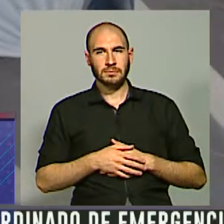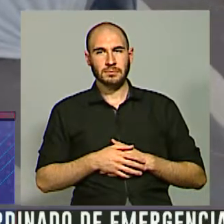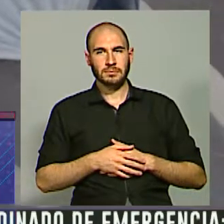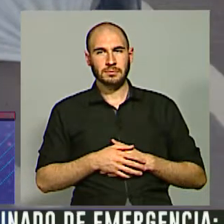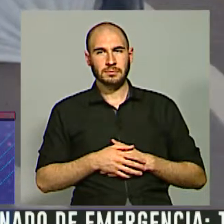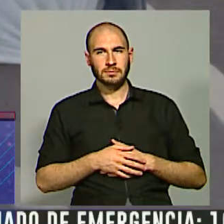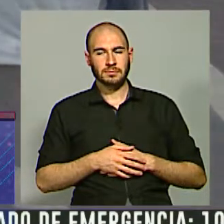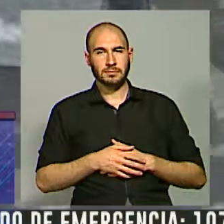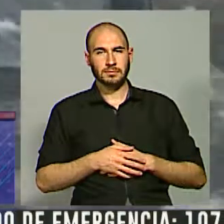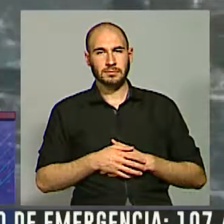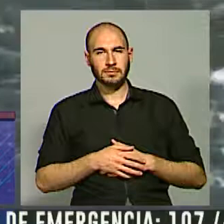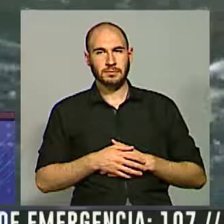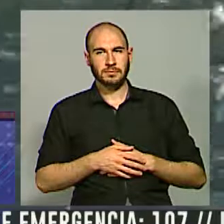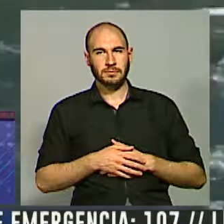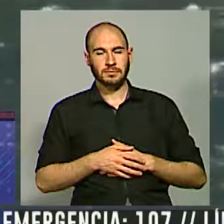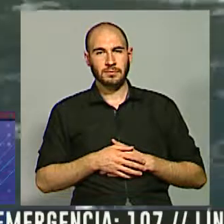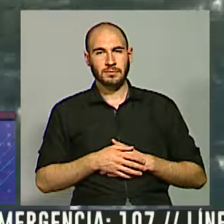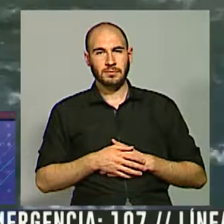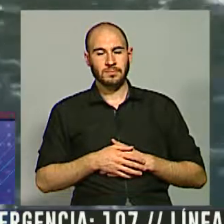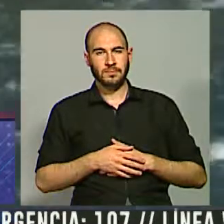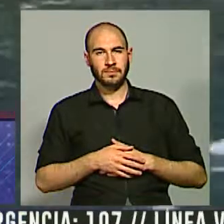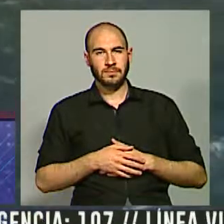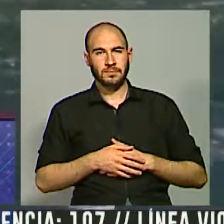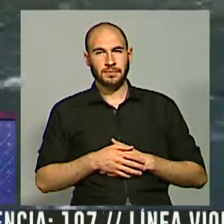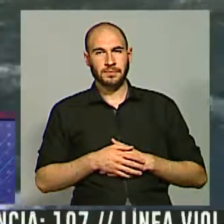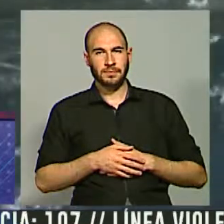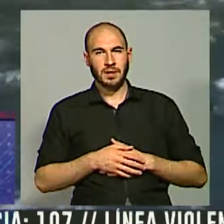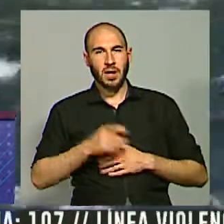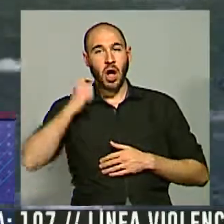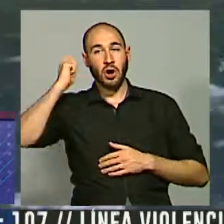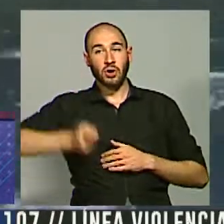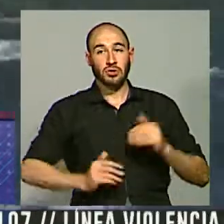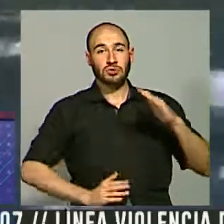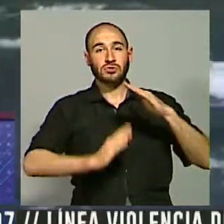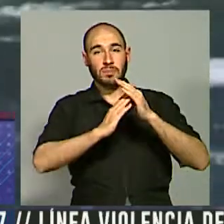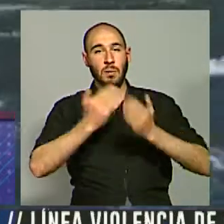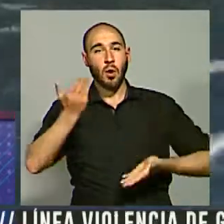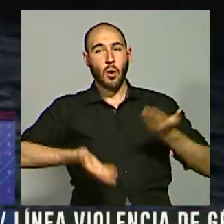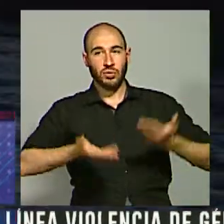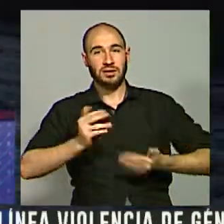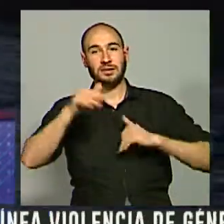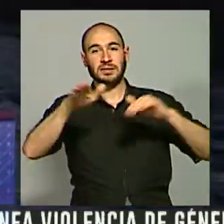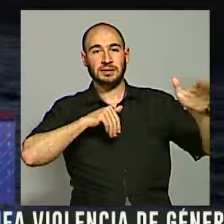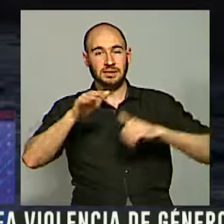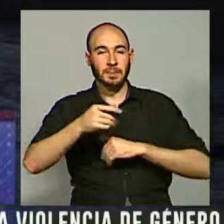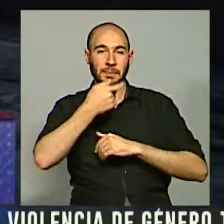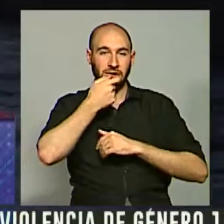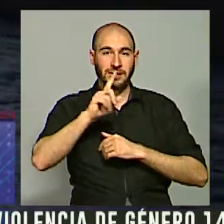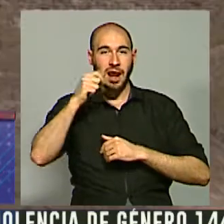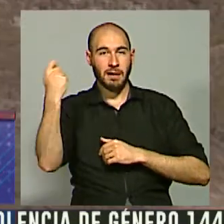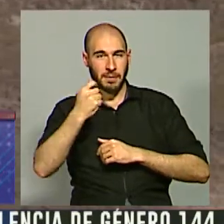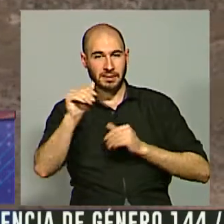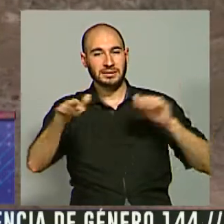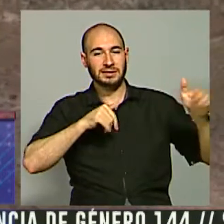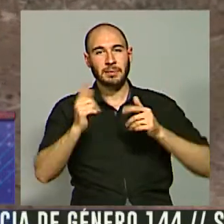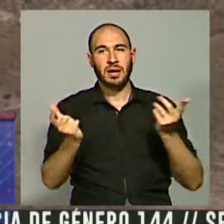El 9 de mayo habrá una nueva reunión por el Atuel. La Corte Suprema de Justicia convocó a Mendoza y a La Pampa